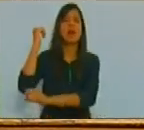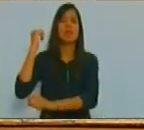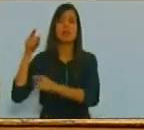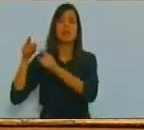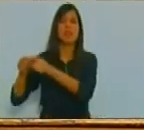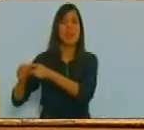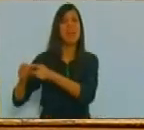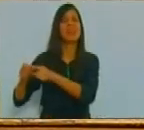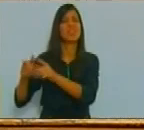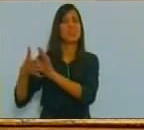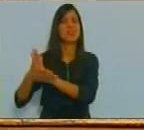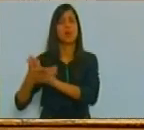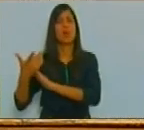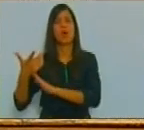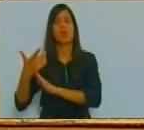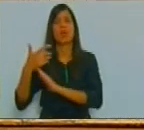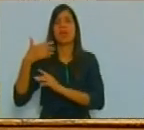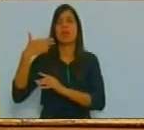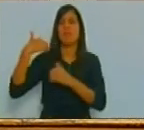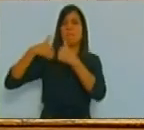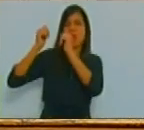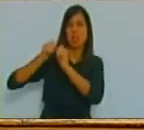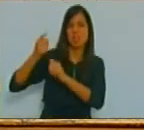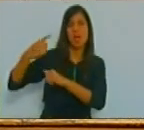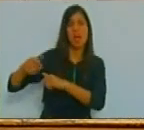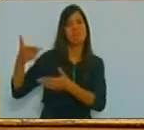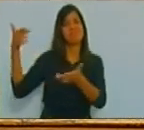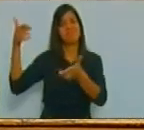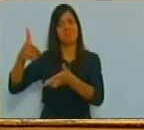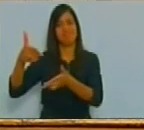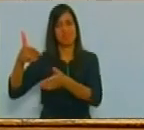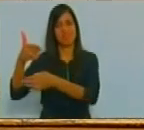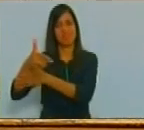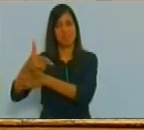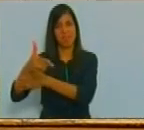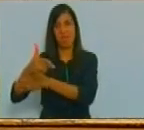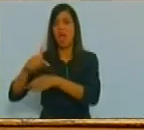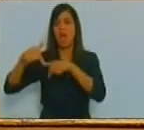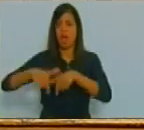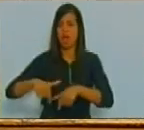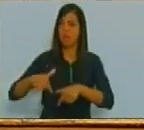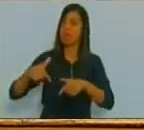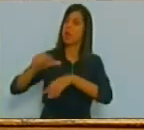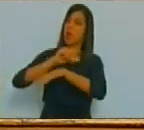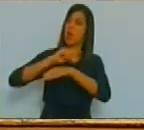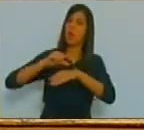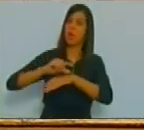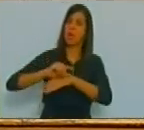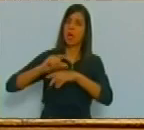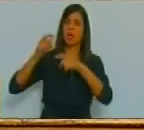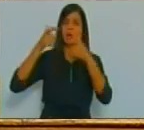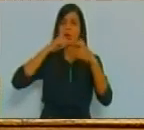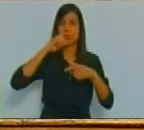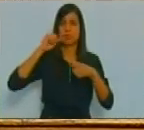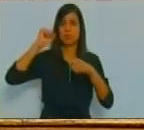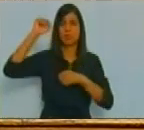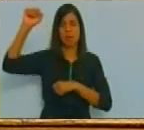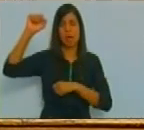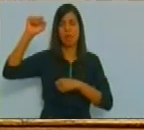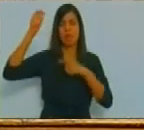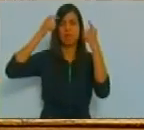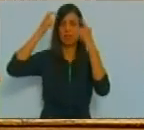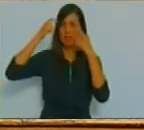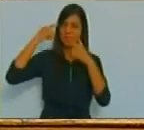en razón de distintas causas y les ha dicho aquí está la revolución bolivariana aquí está mi mano